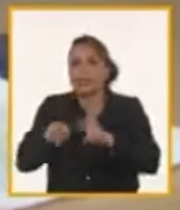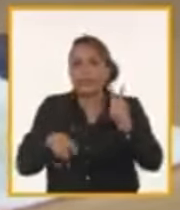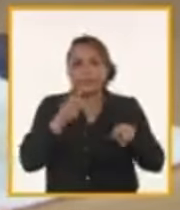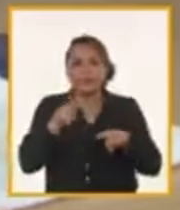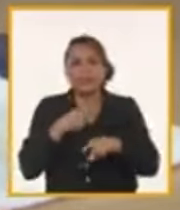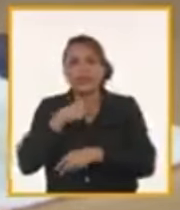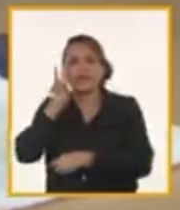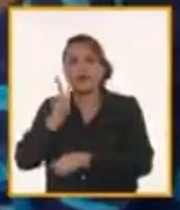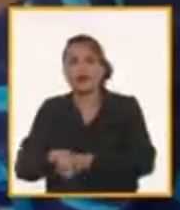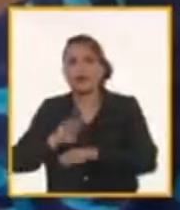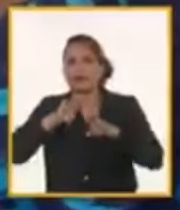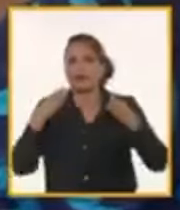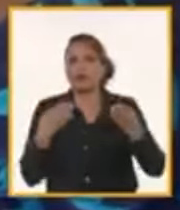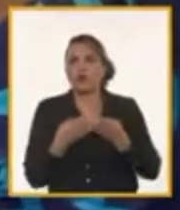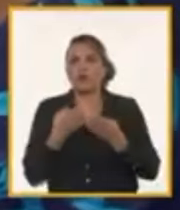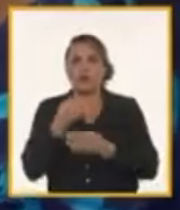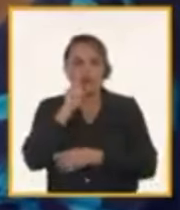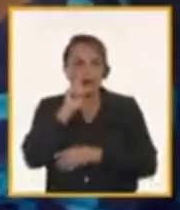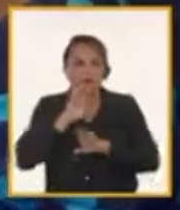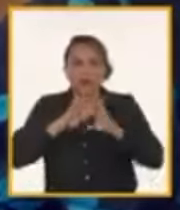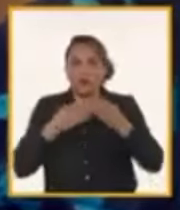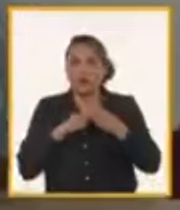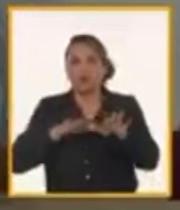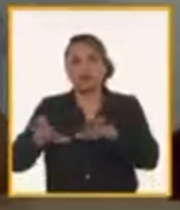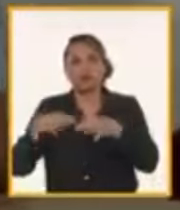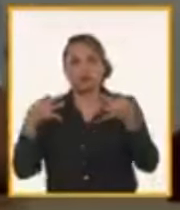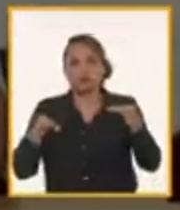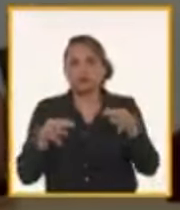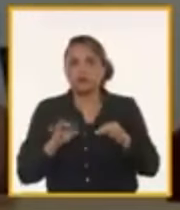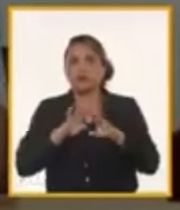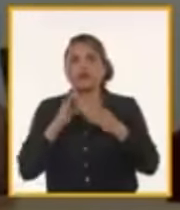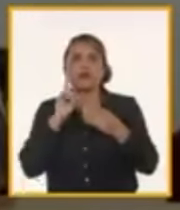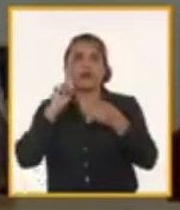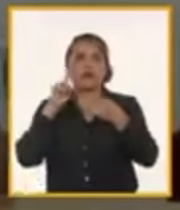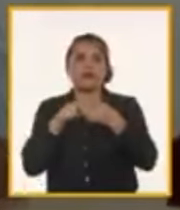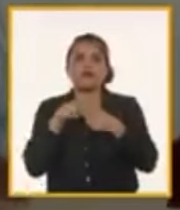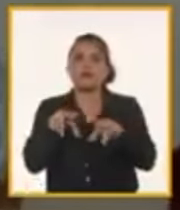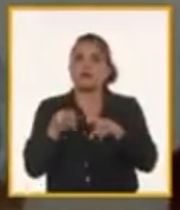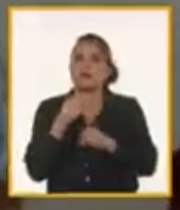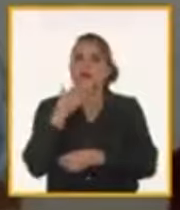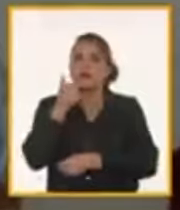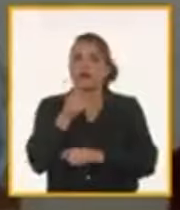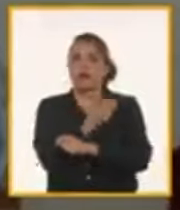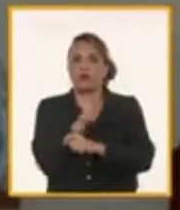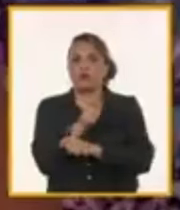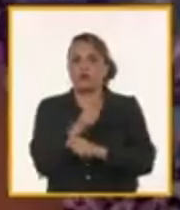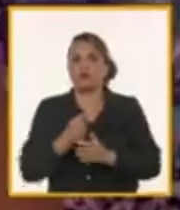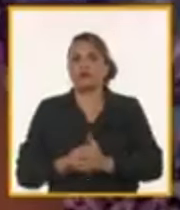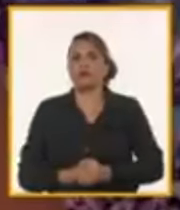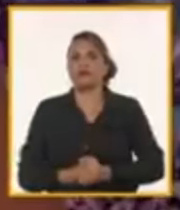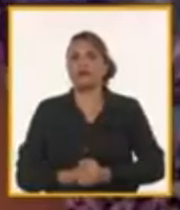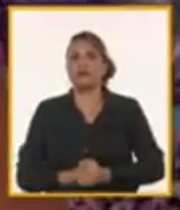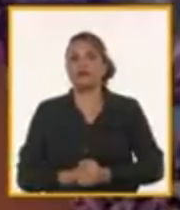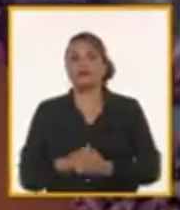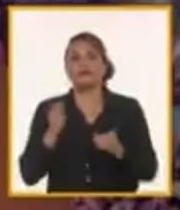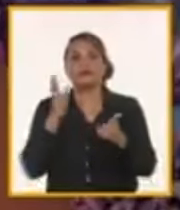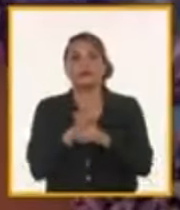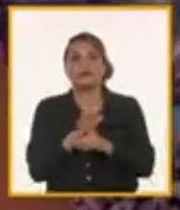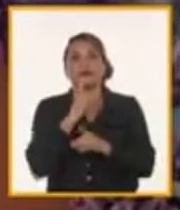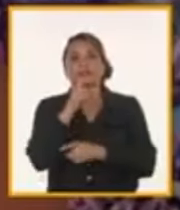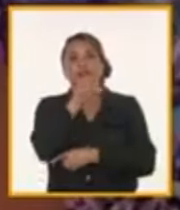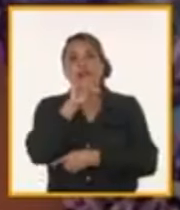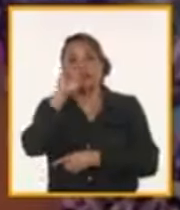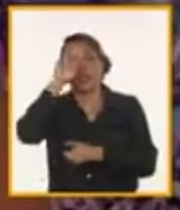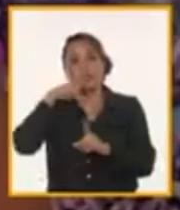detalles finales con el propósito de garantizar Un óptimo inicio del nuevo curso escolar nosotros vamos a comenzar el 16 de